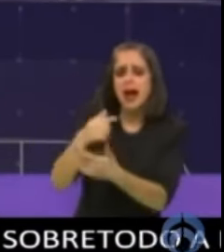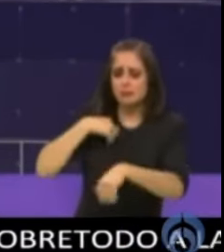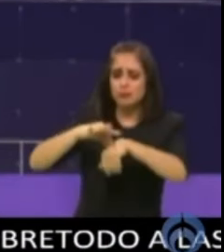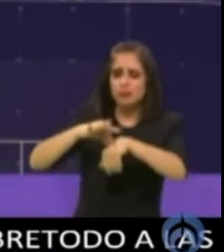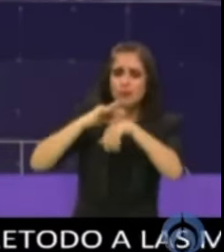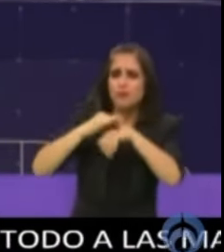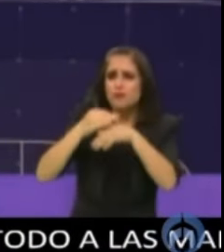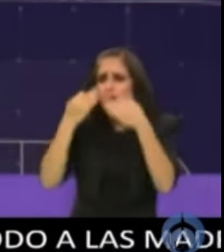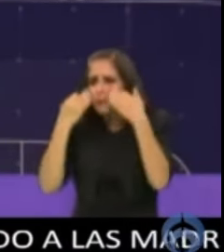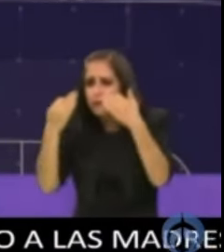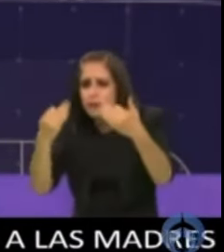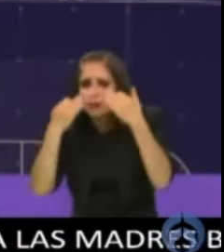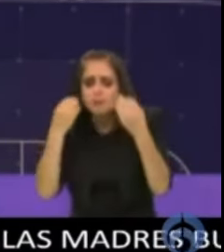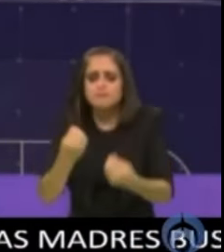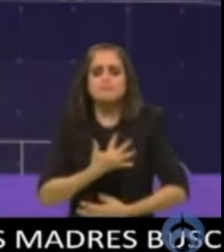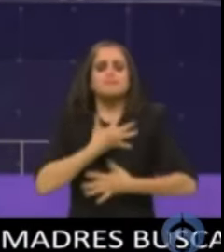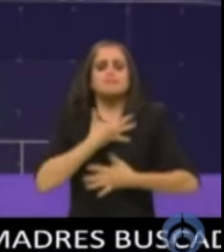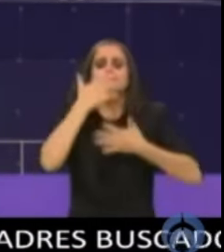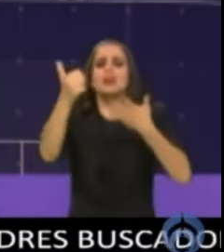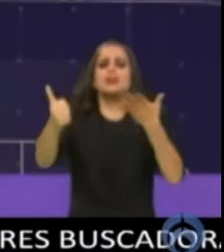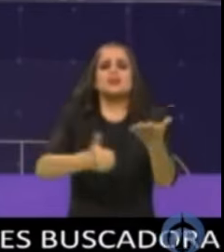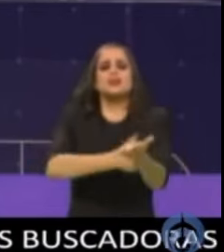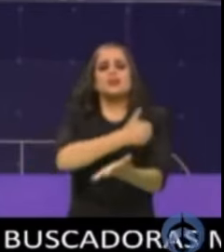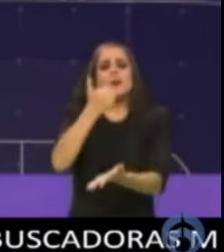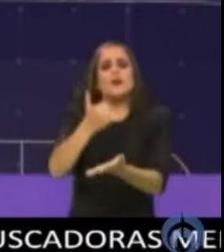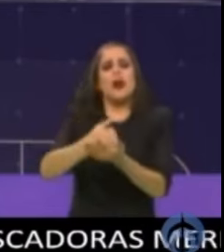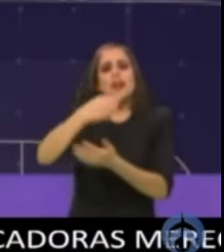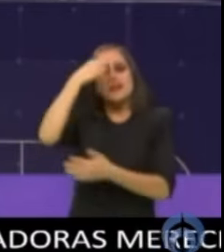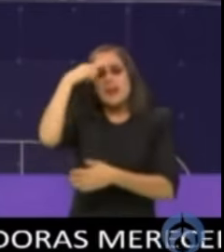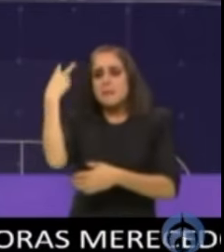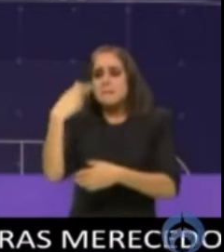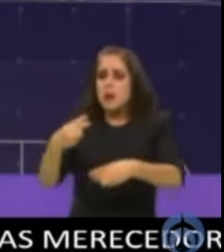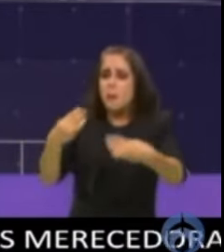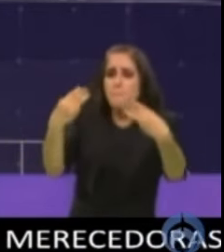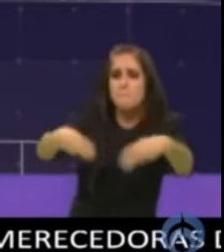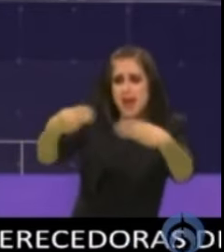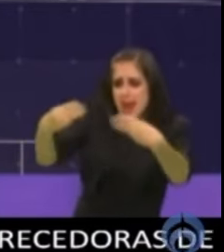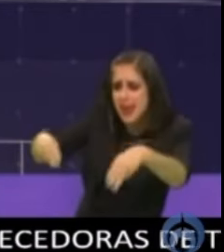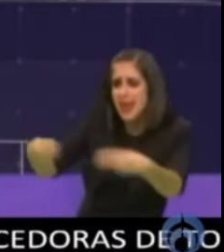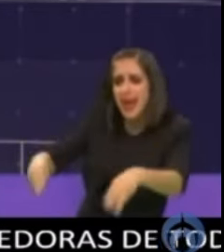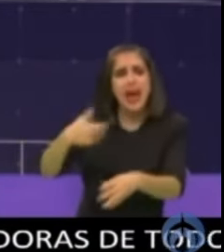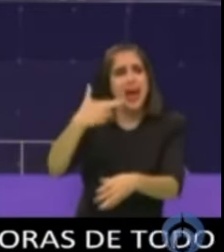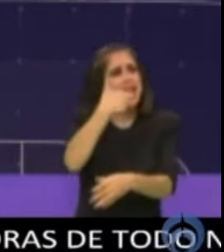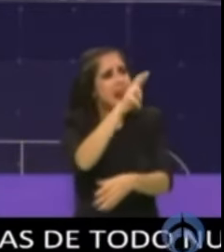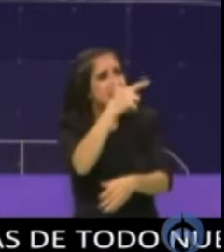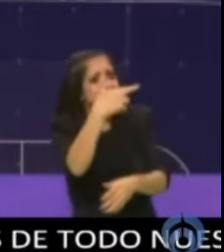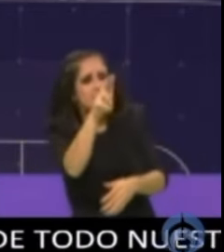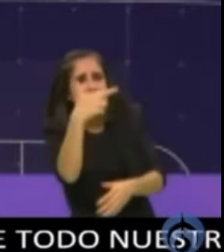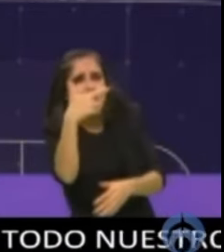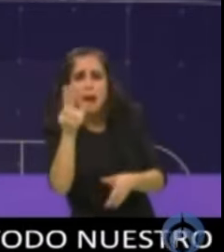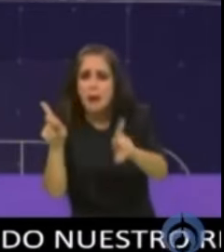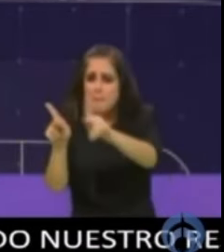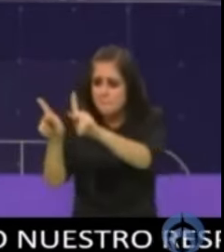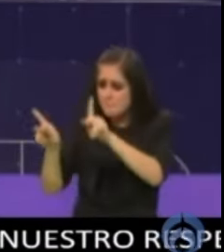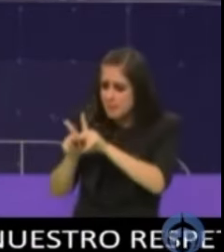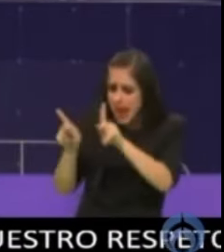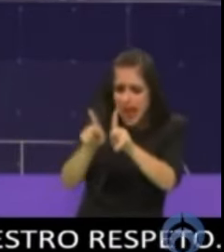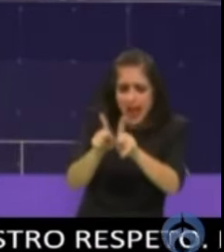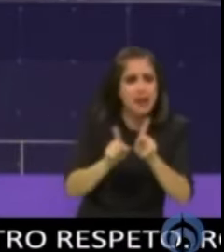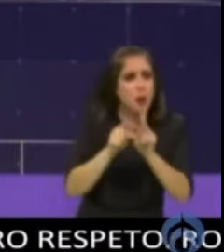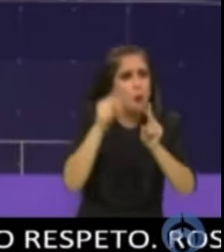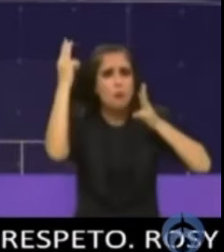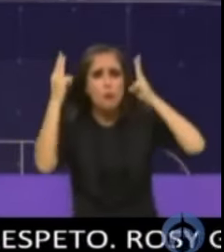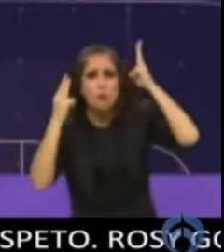a dos, porque una no solo es una candidatura testimonial, sino representa las mismas posiciones de la derecha, que regrese la